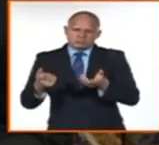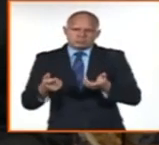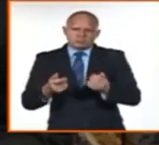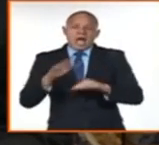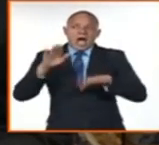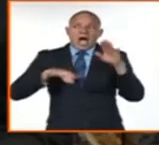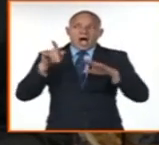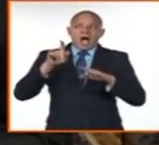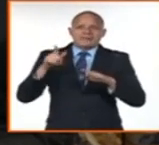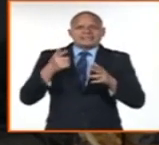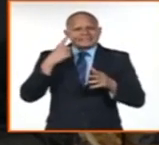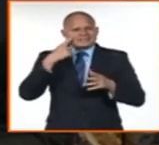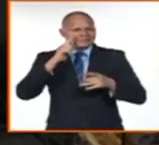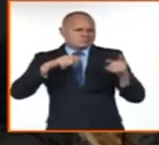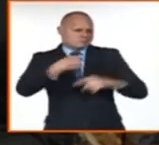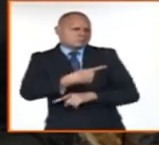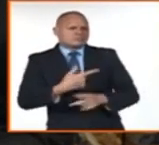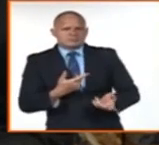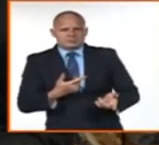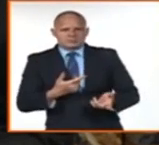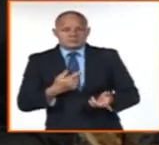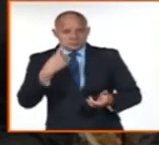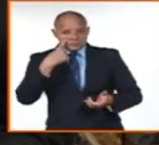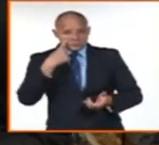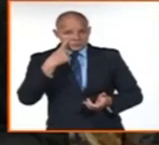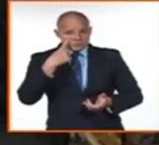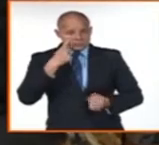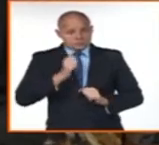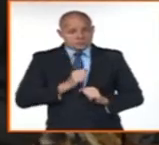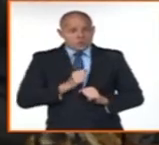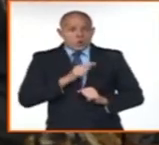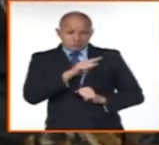nosotros todavía tenemos vestigios de racismo,